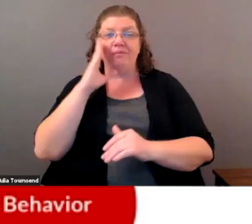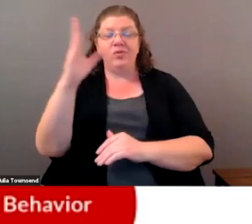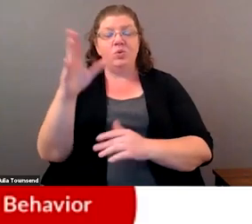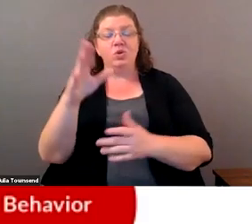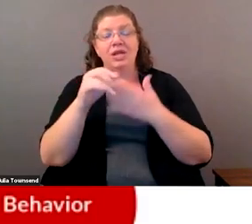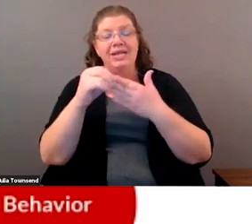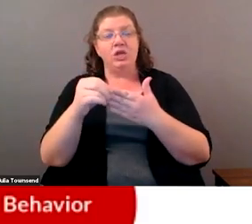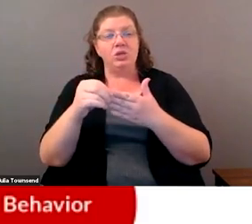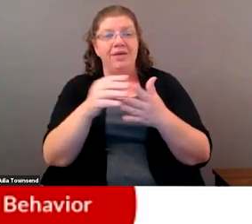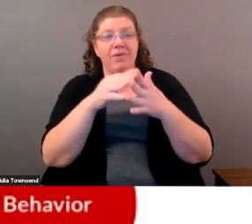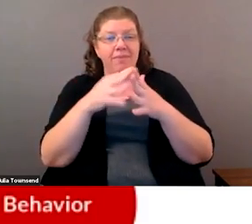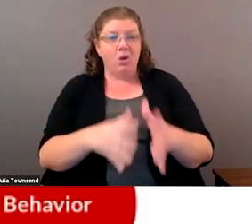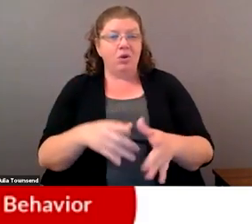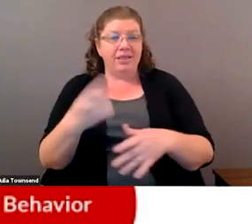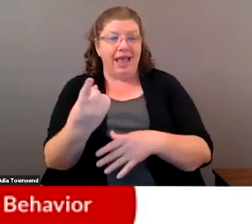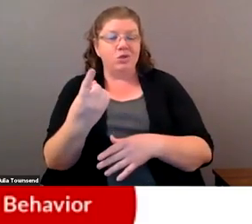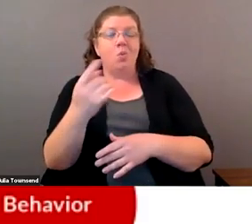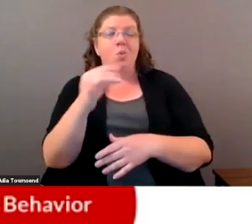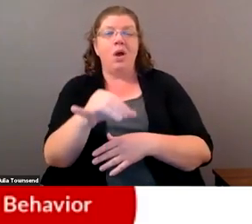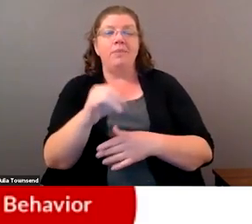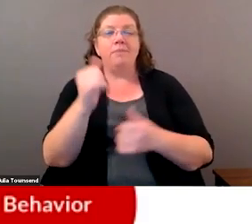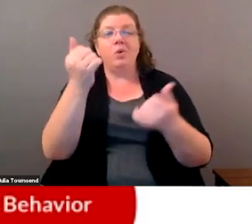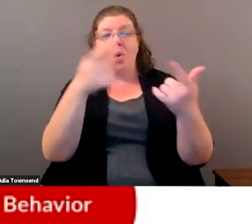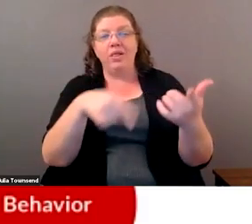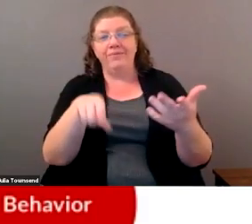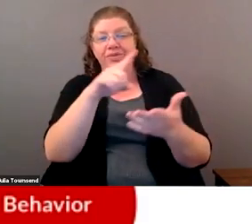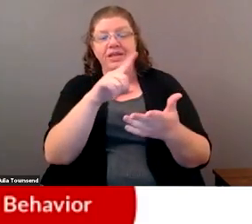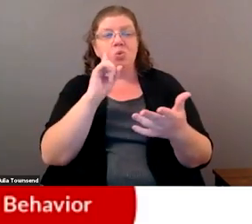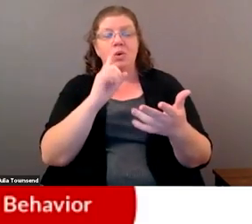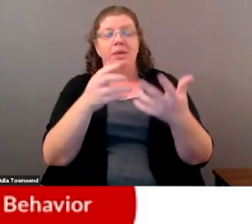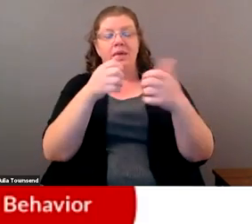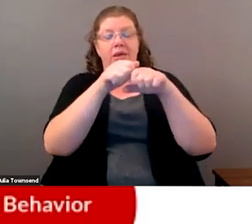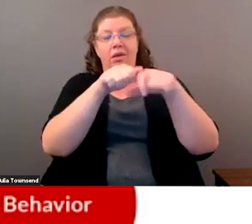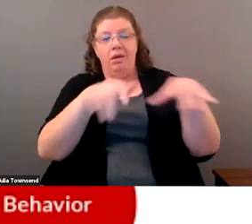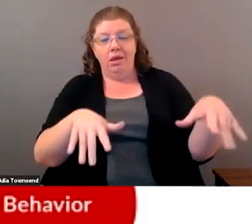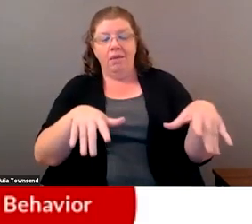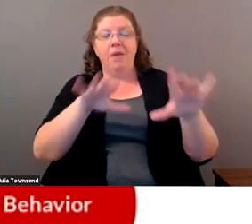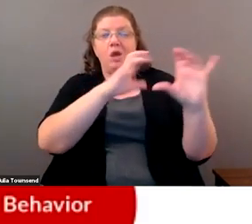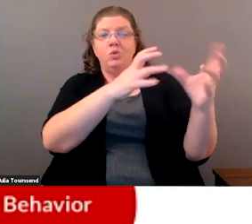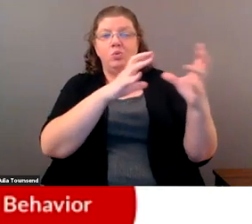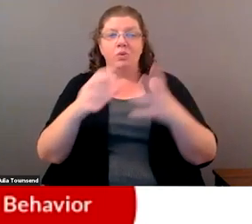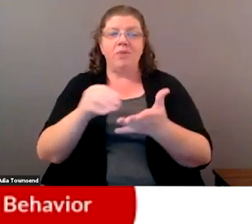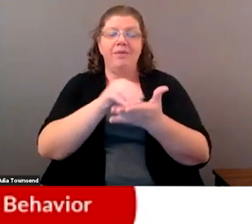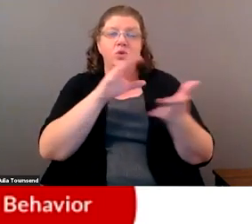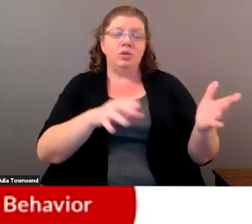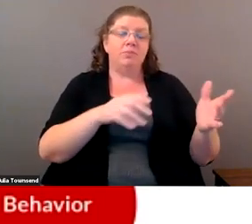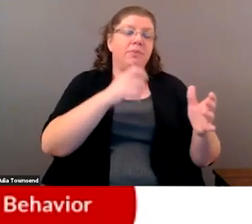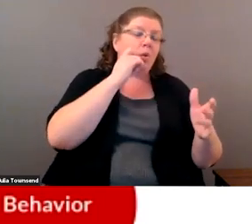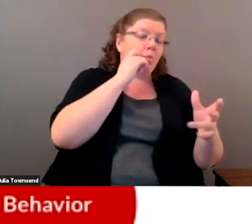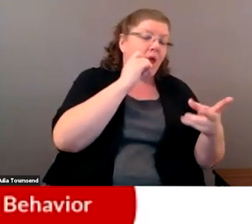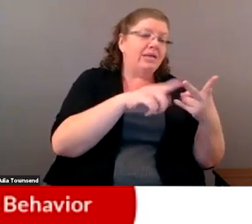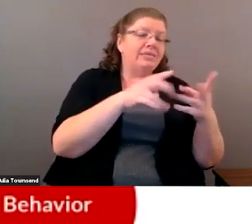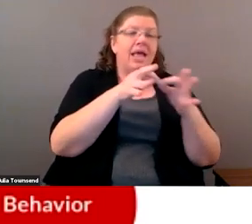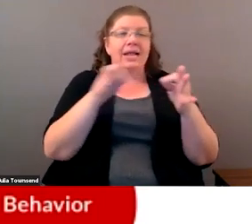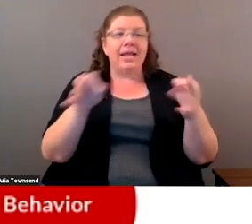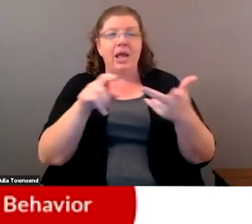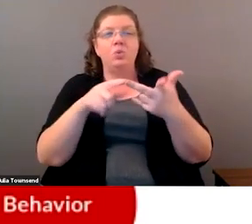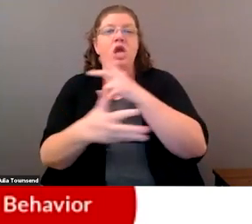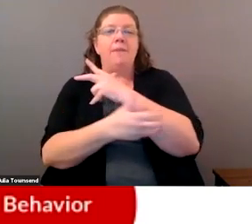colocación avanzada esto es para cumplir con los vicios de aje para features leaders of america como uno de ellos pero todos estos van a